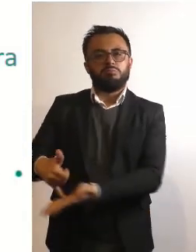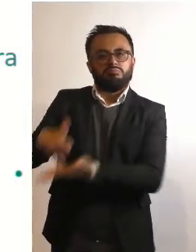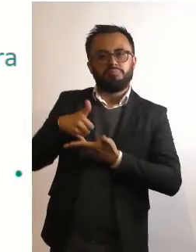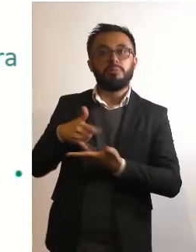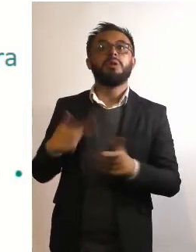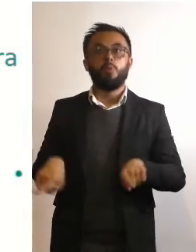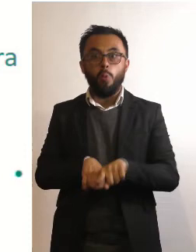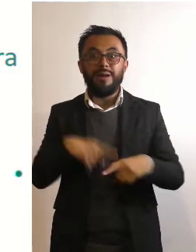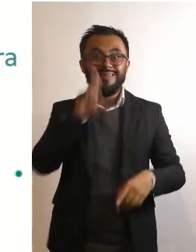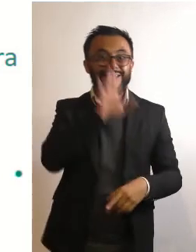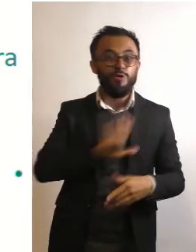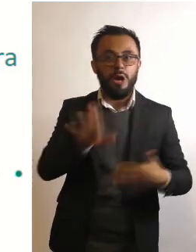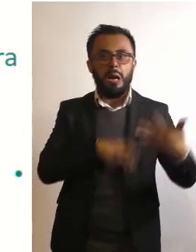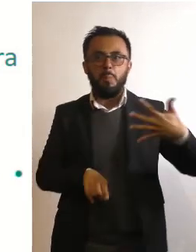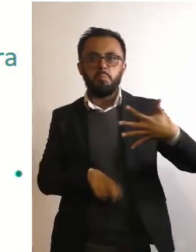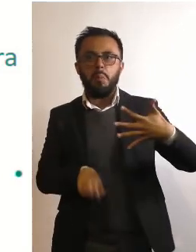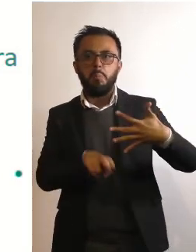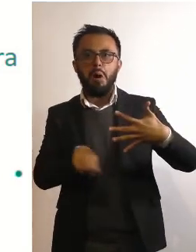Siguiente.